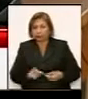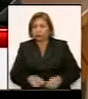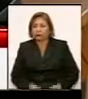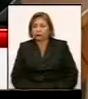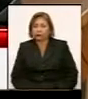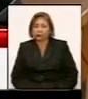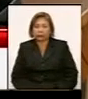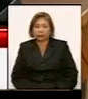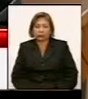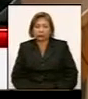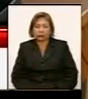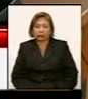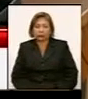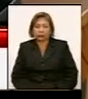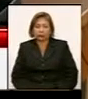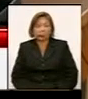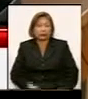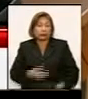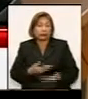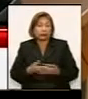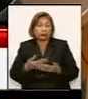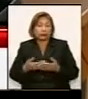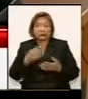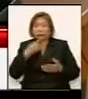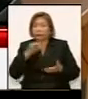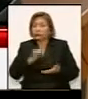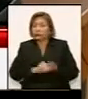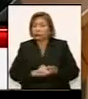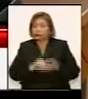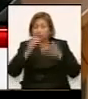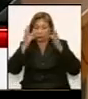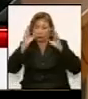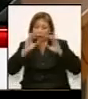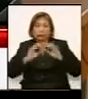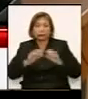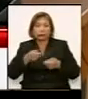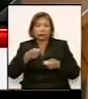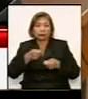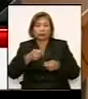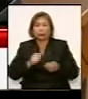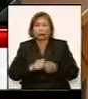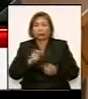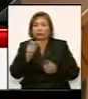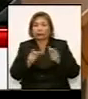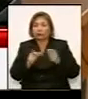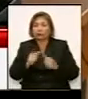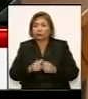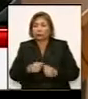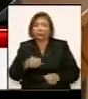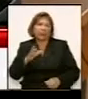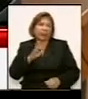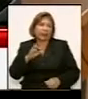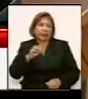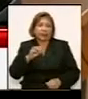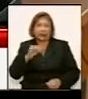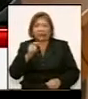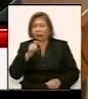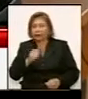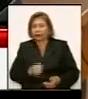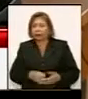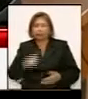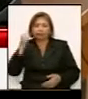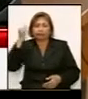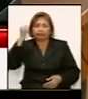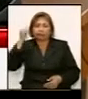el manifestarse de acuerdo con una lucha pública por una agenda feminista o por una gente en pro de los